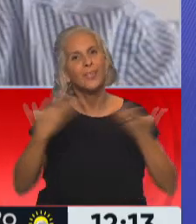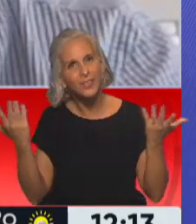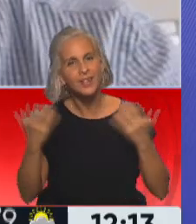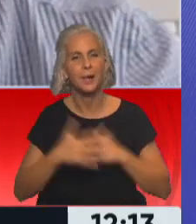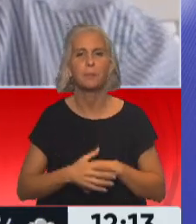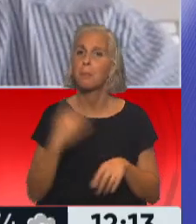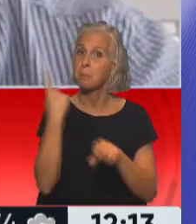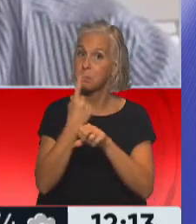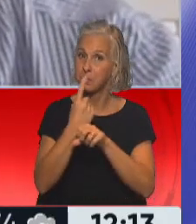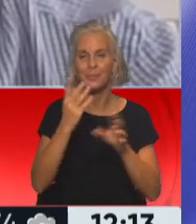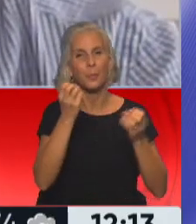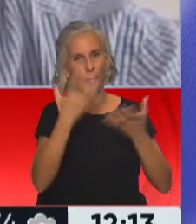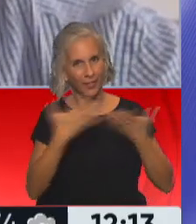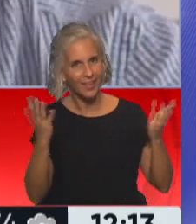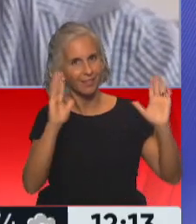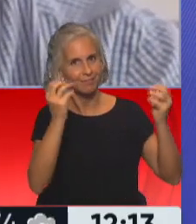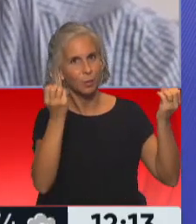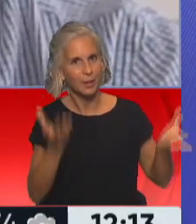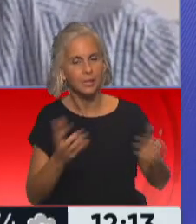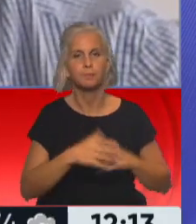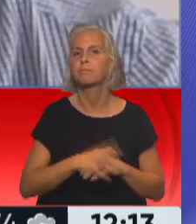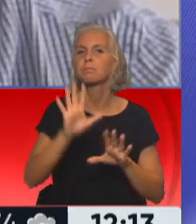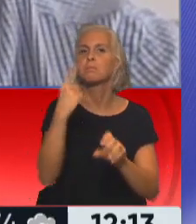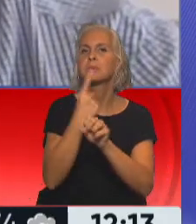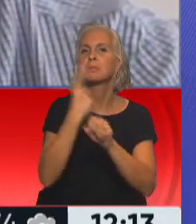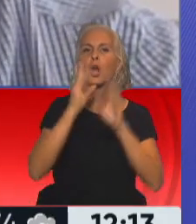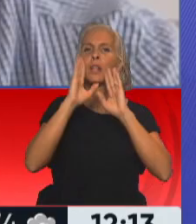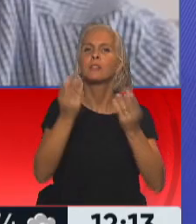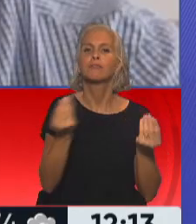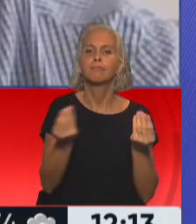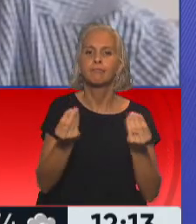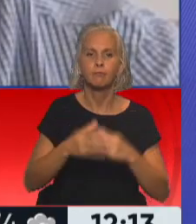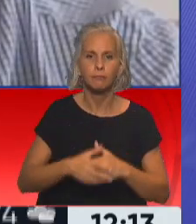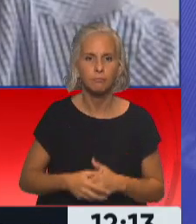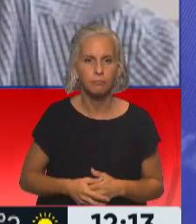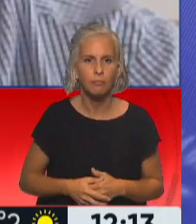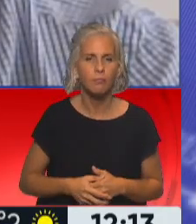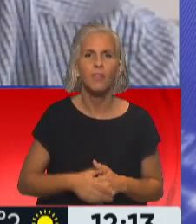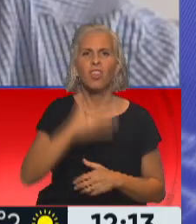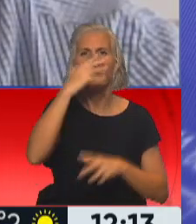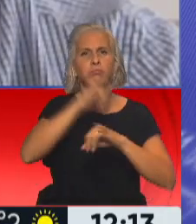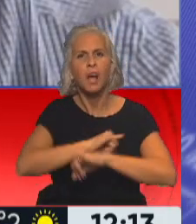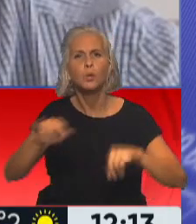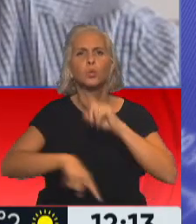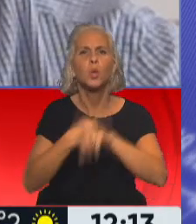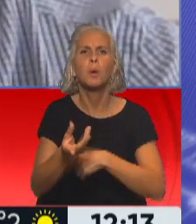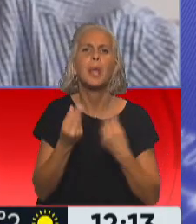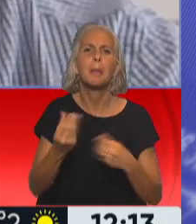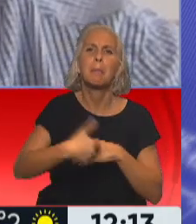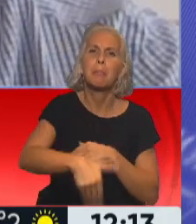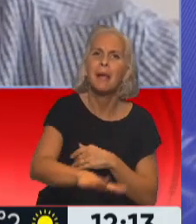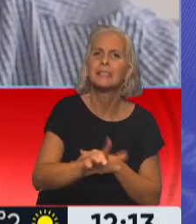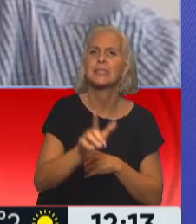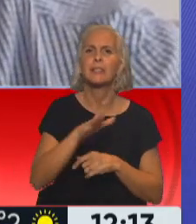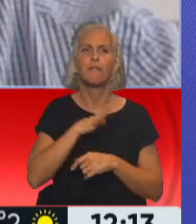En primer lugar, buen día, Hermoso. ¿Cómo te va? ¿A qué tenemos que estar atentos ahora, después de los anuncios? ¿Qué podría llegar a pasar hoy que no